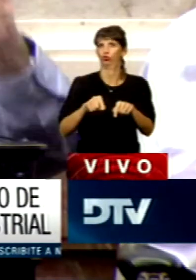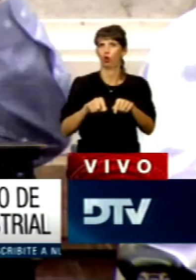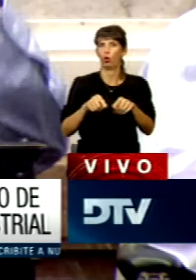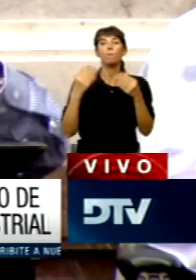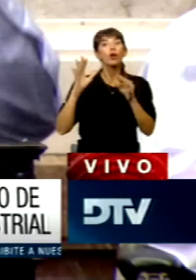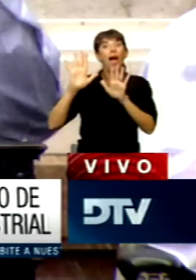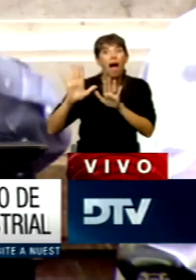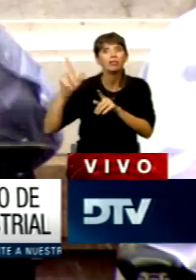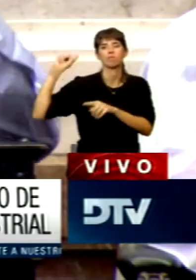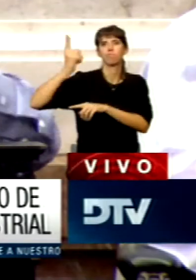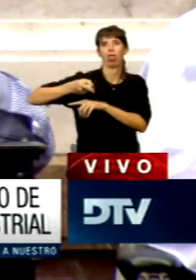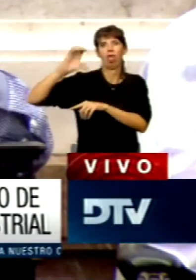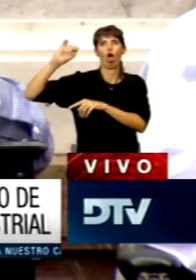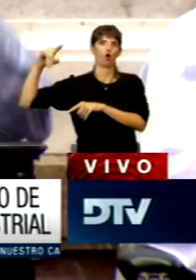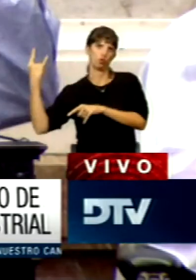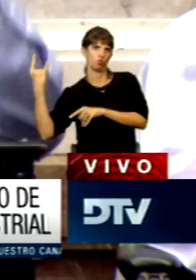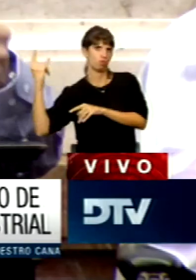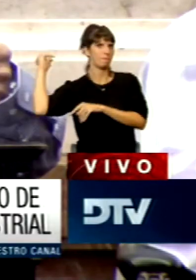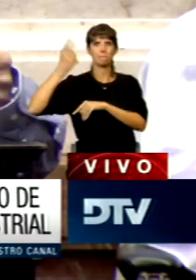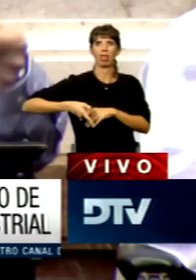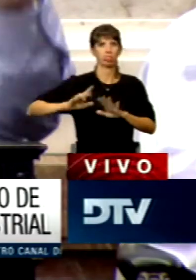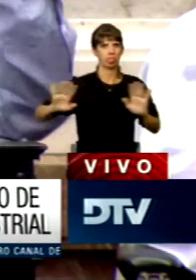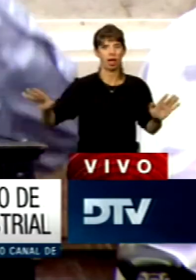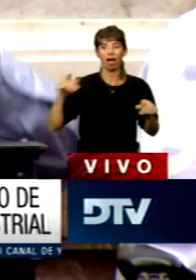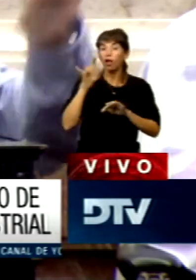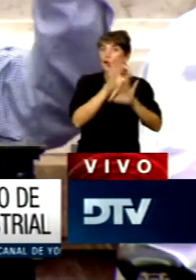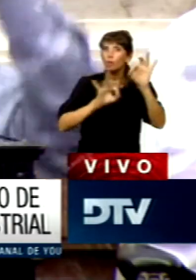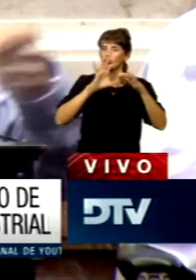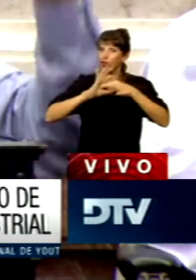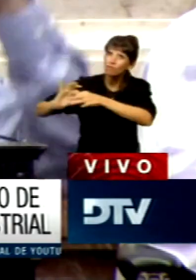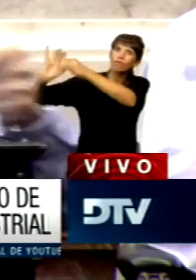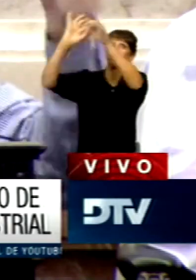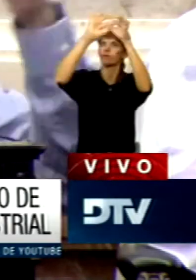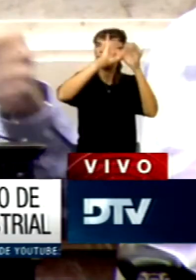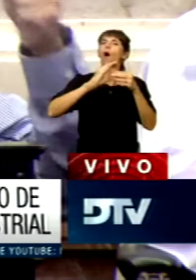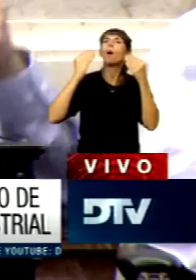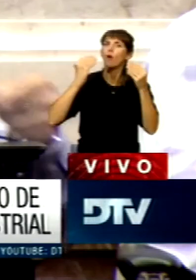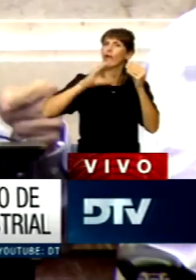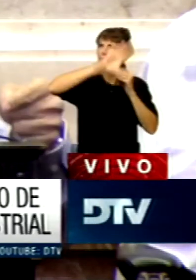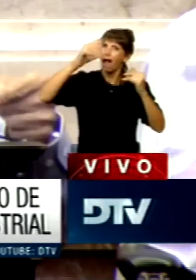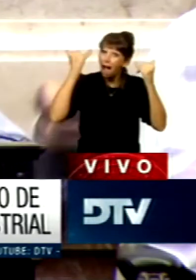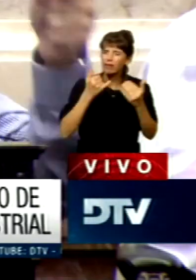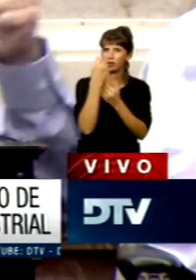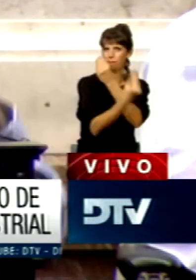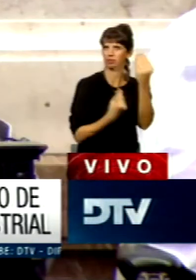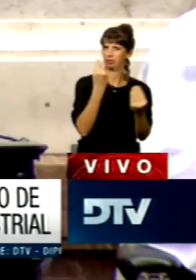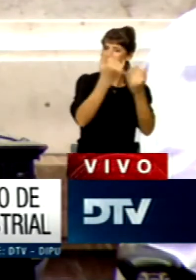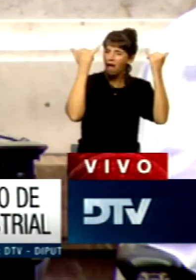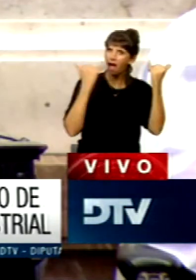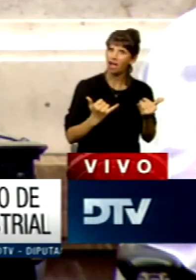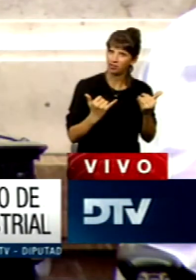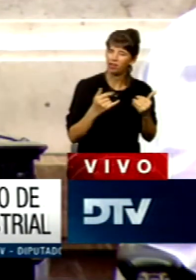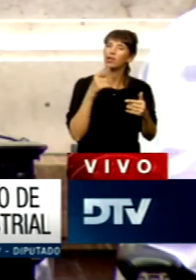lo exige Naciones Unidas, que este es un proyecto federal porque están representadas todas las provincias y que esto no tiende